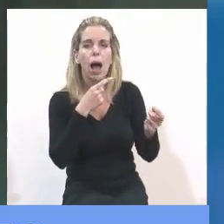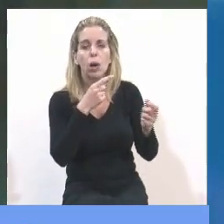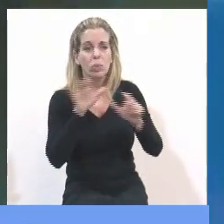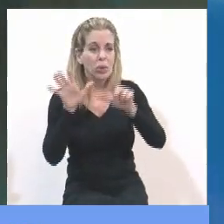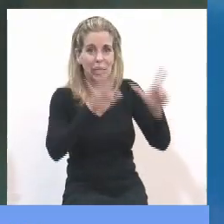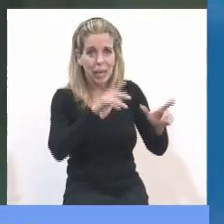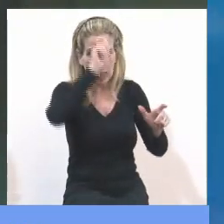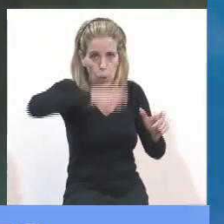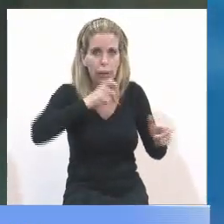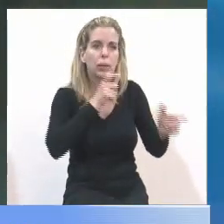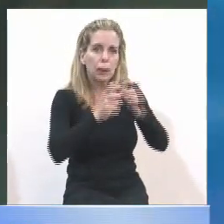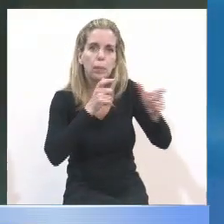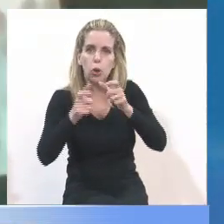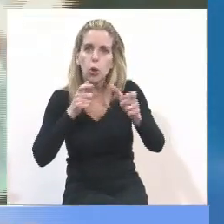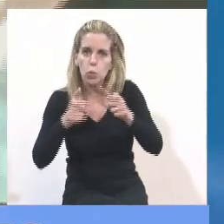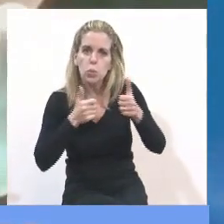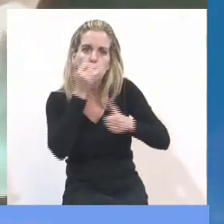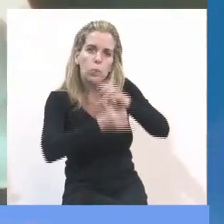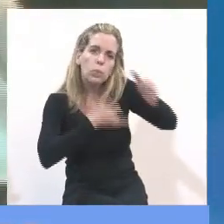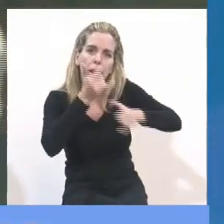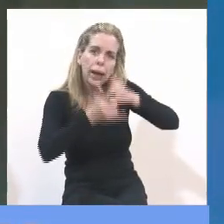motivos de sus traslados,